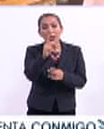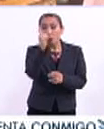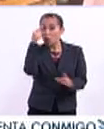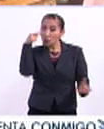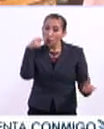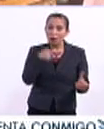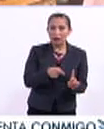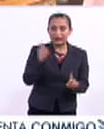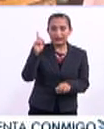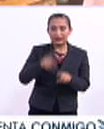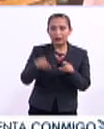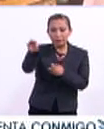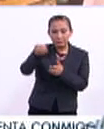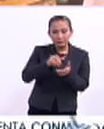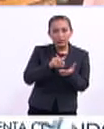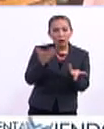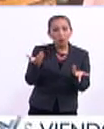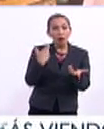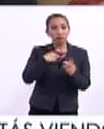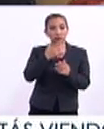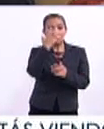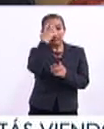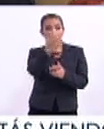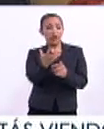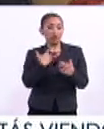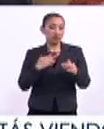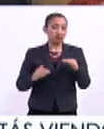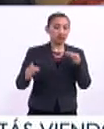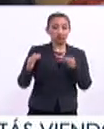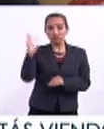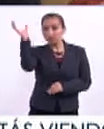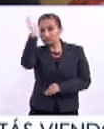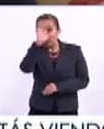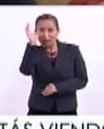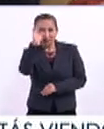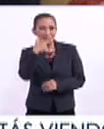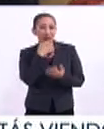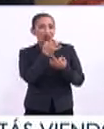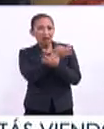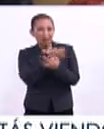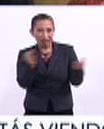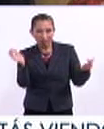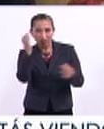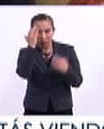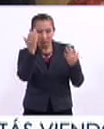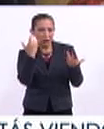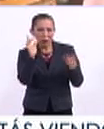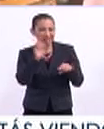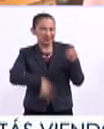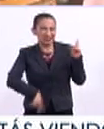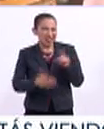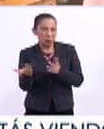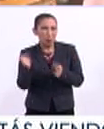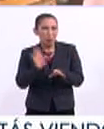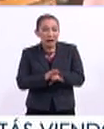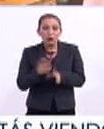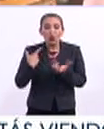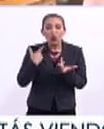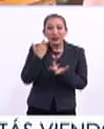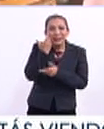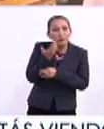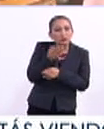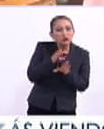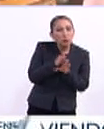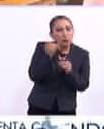clave es quitarle un poco la solemnidad que a veces acompaña, o sea, la divulgación del conocimiento, ¿no? O intentar promover